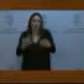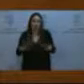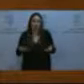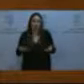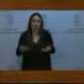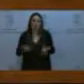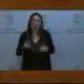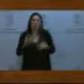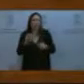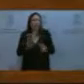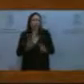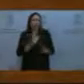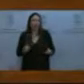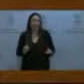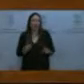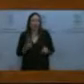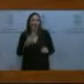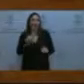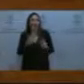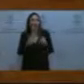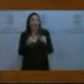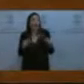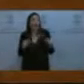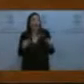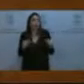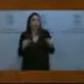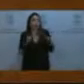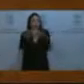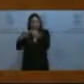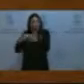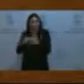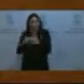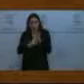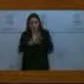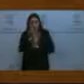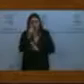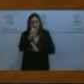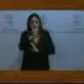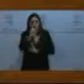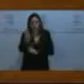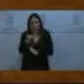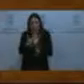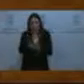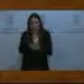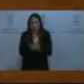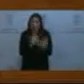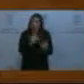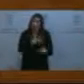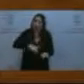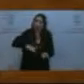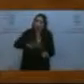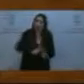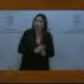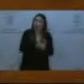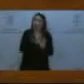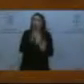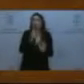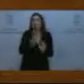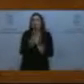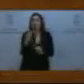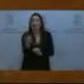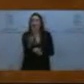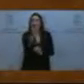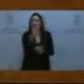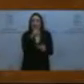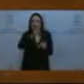que no es normal es que en Asturias haya 11 grupos de desarrollo rural y que las parroquias solo estén representadas en 3 de ellos.